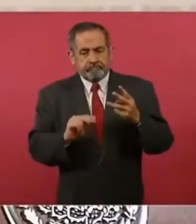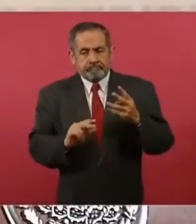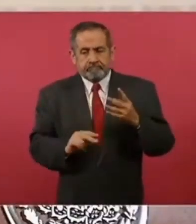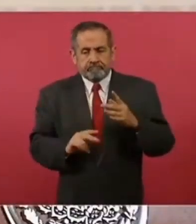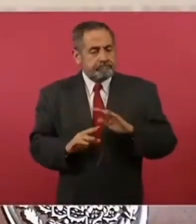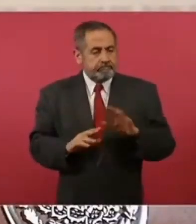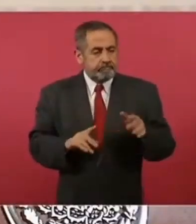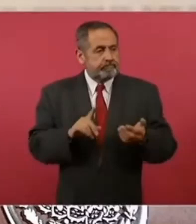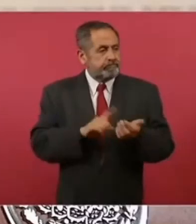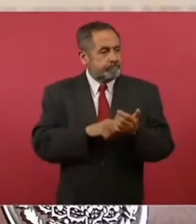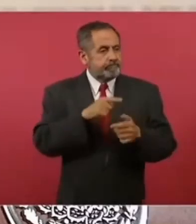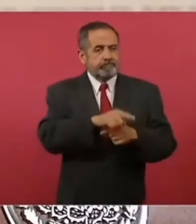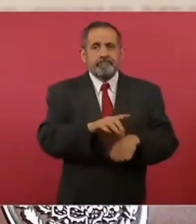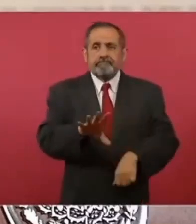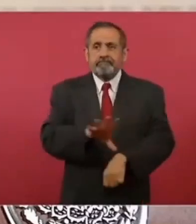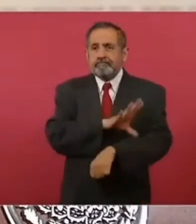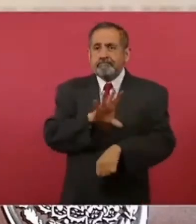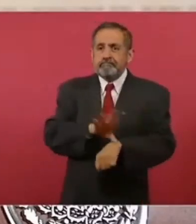industria eléctrica.